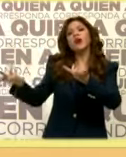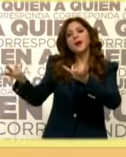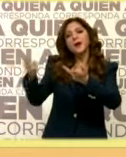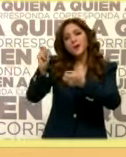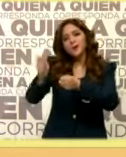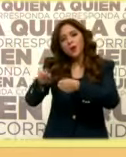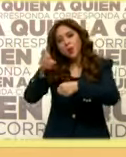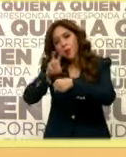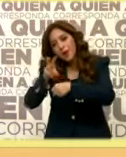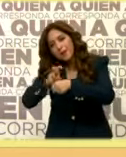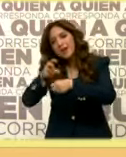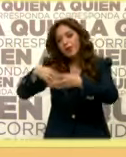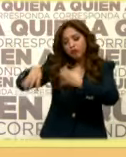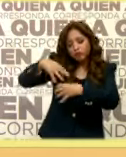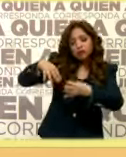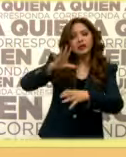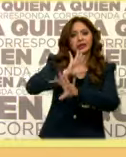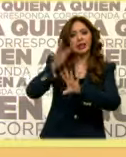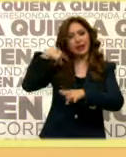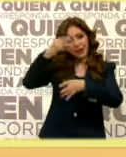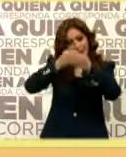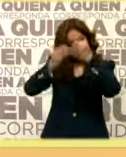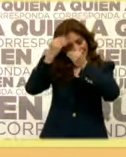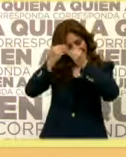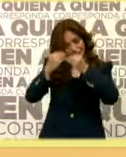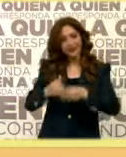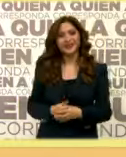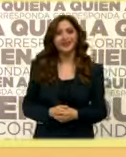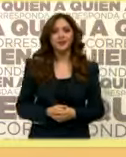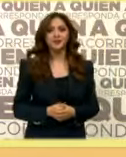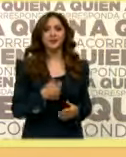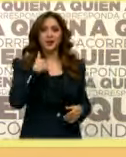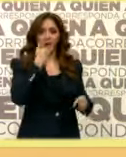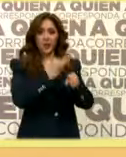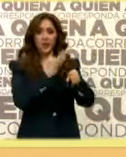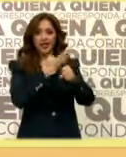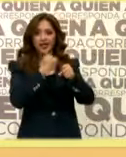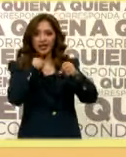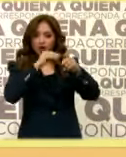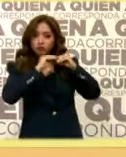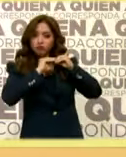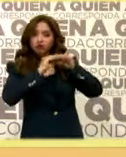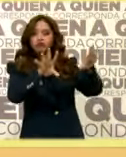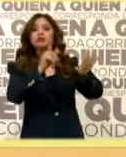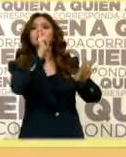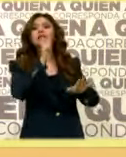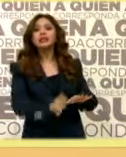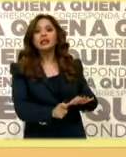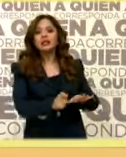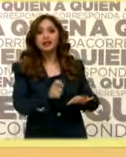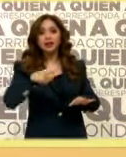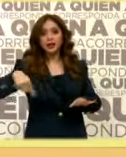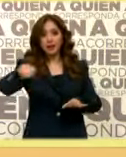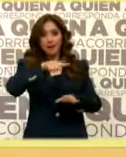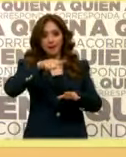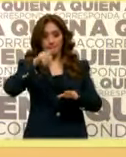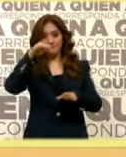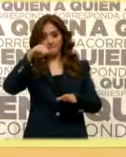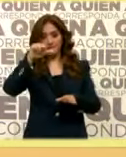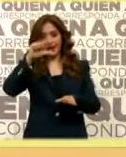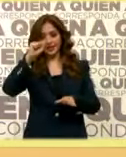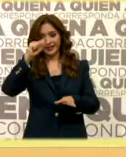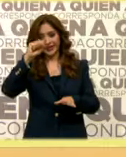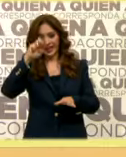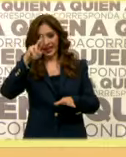huevito revuelto y así. Te voy a platicar una cosa públicamente. Dígame, señor. El programa de MasterChef, en el Twitter de A Quien